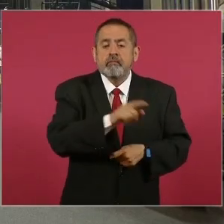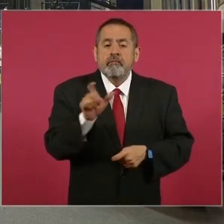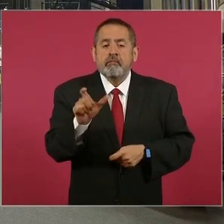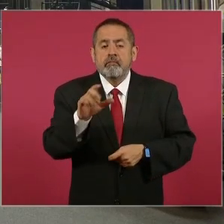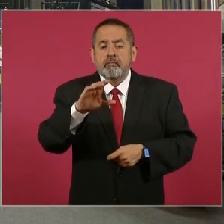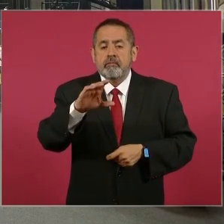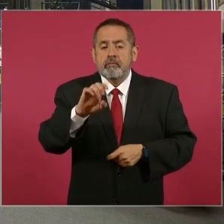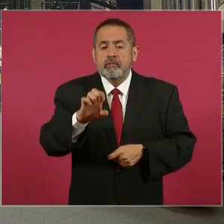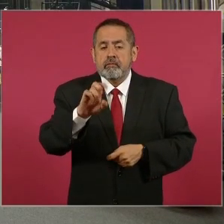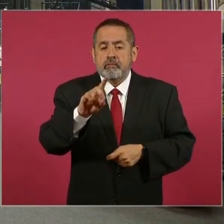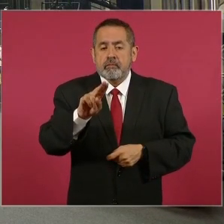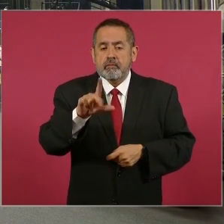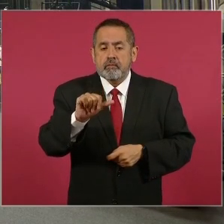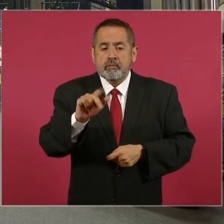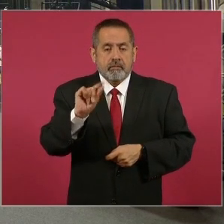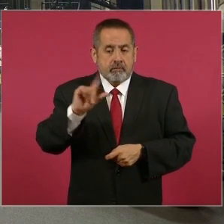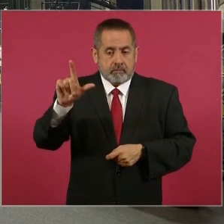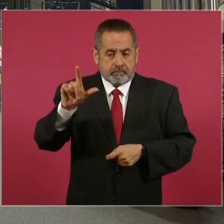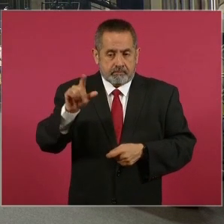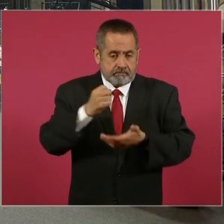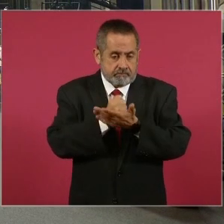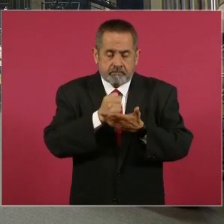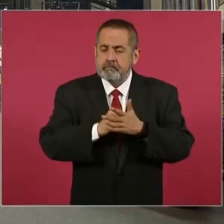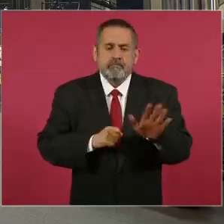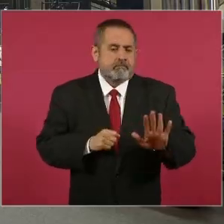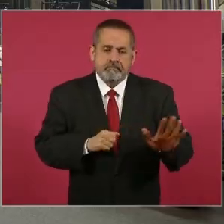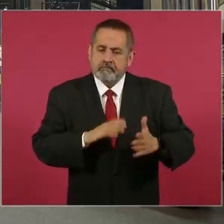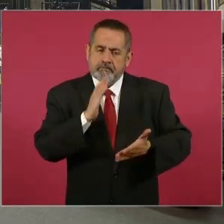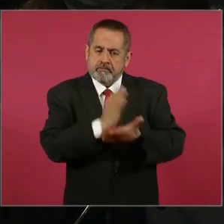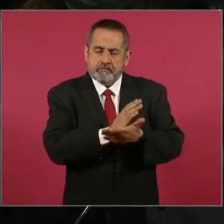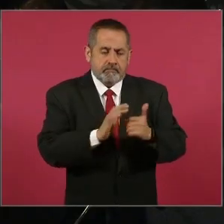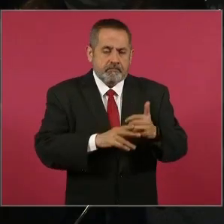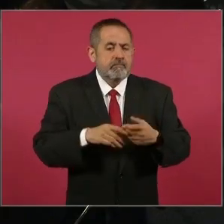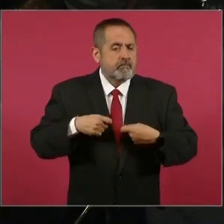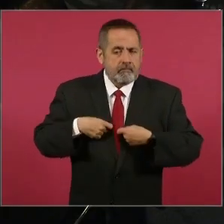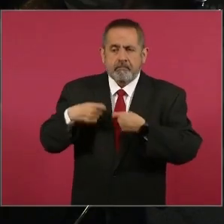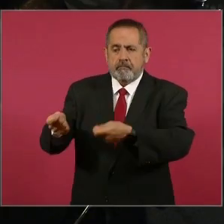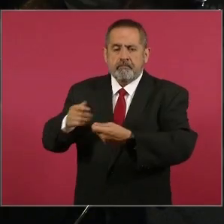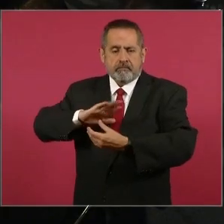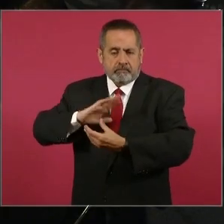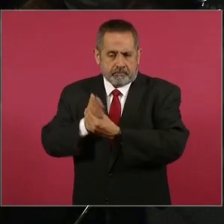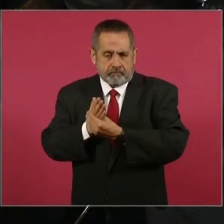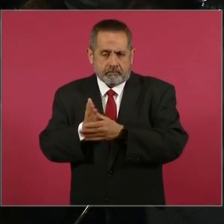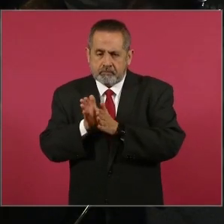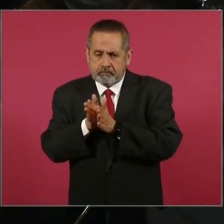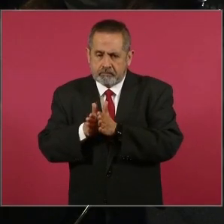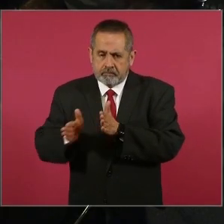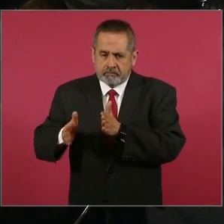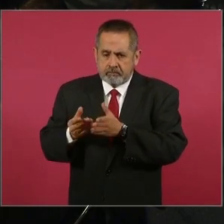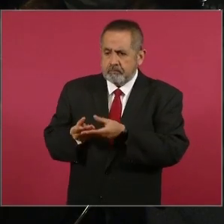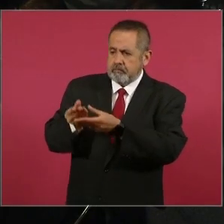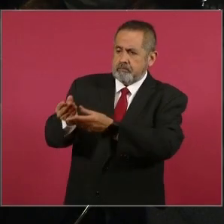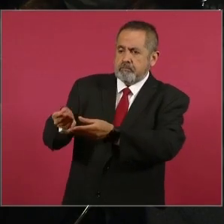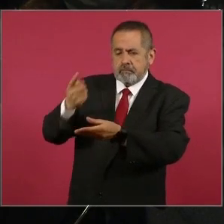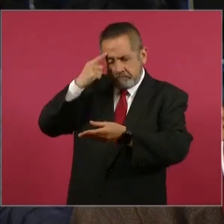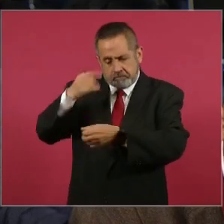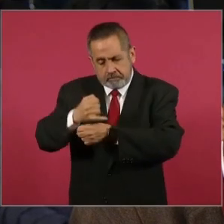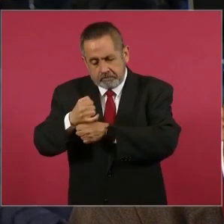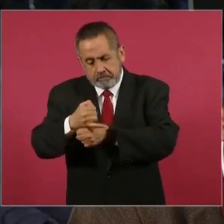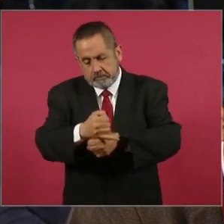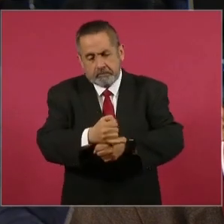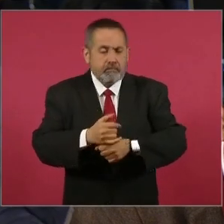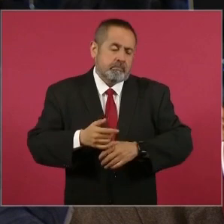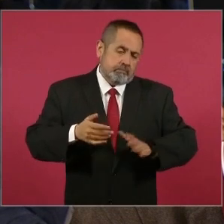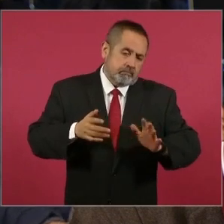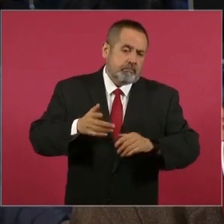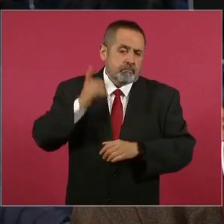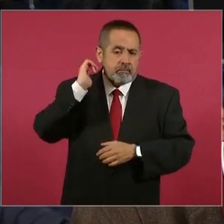profesionales entonces bueno quedamos en eso ya les entregué las las cédulas Perdón las carpetas de investigación y todo va avanzando esperemos